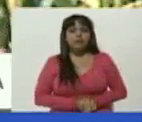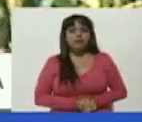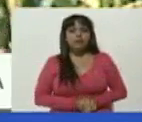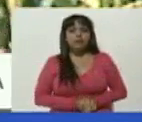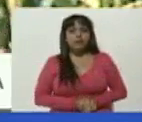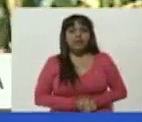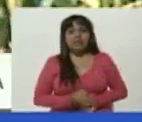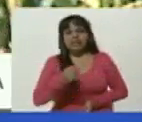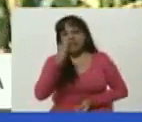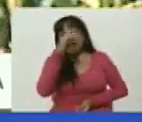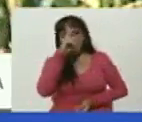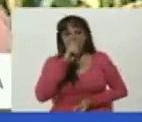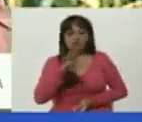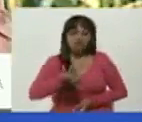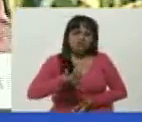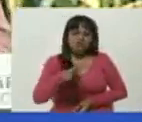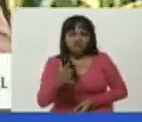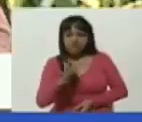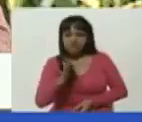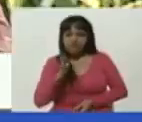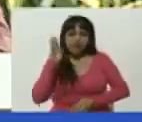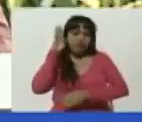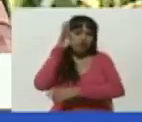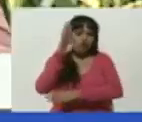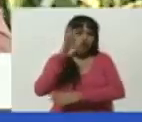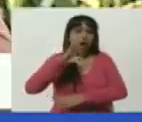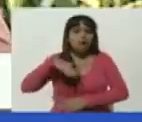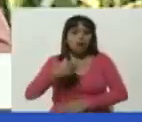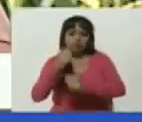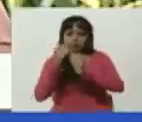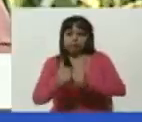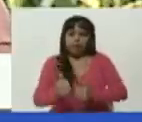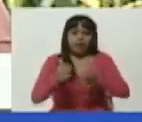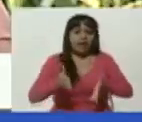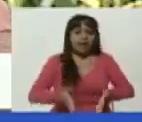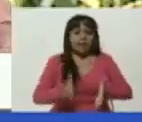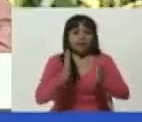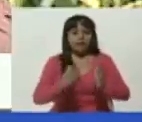3 años vitales para consolidar este camino.